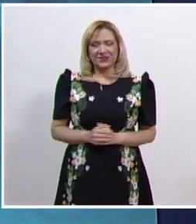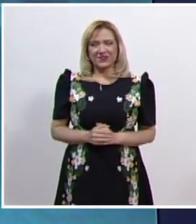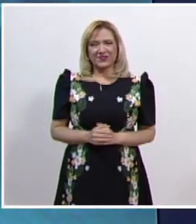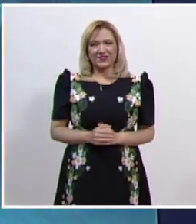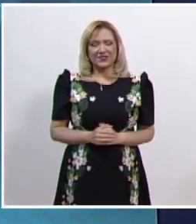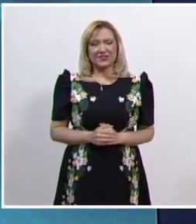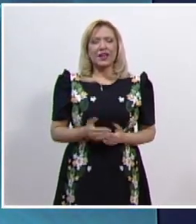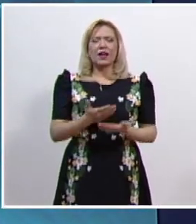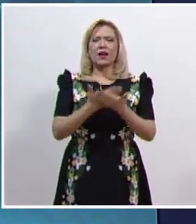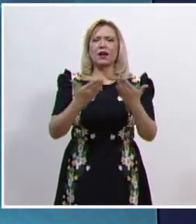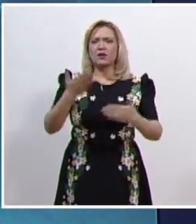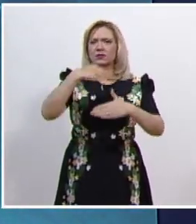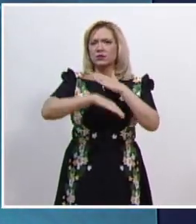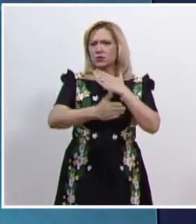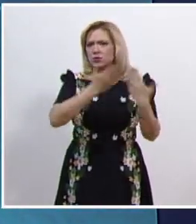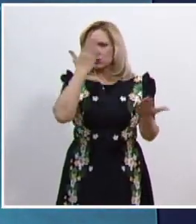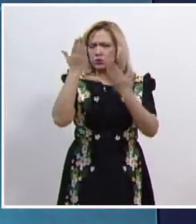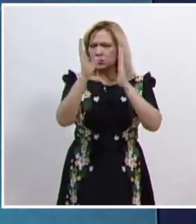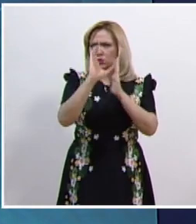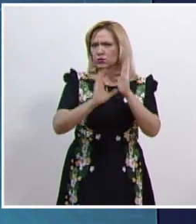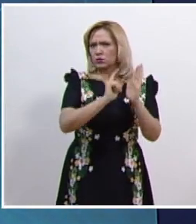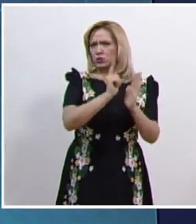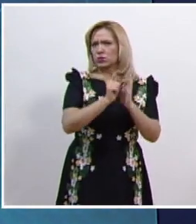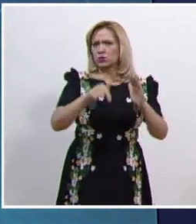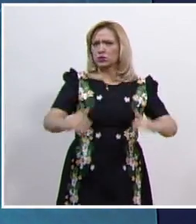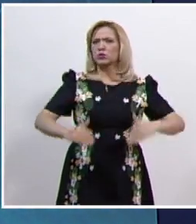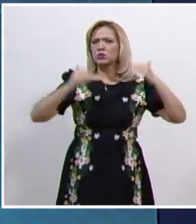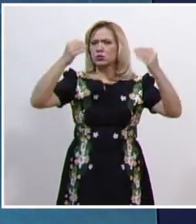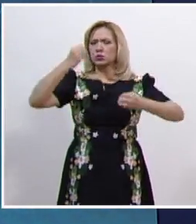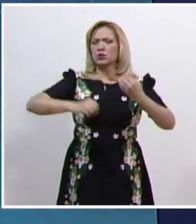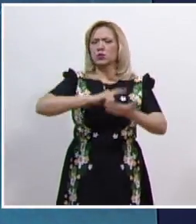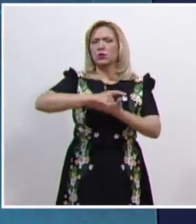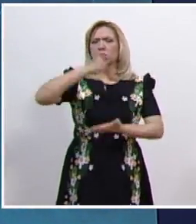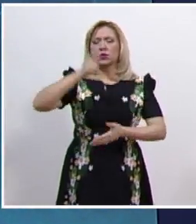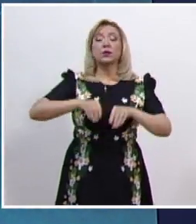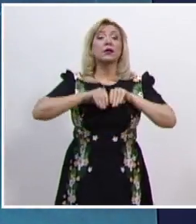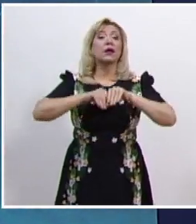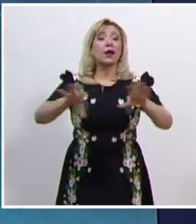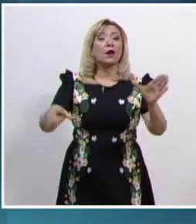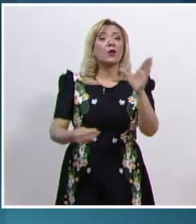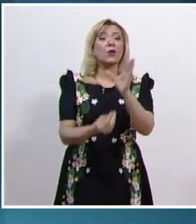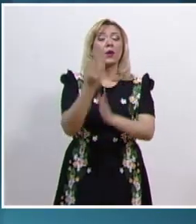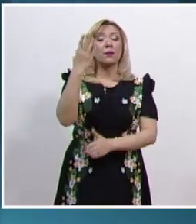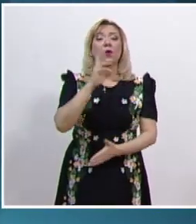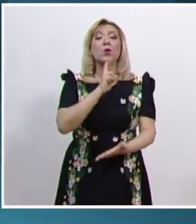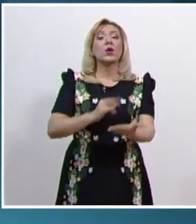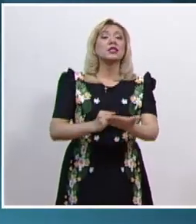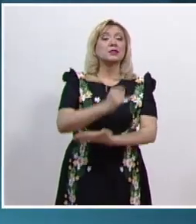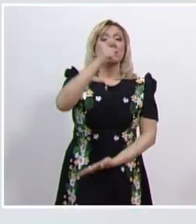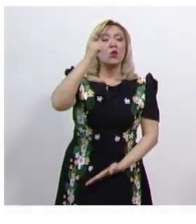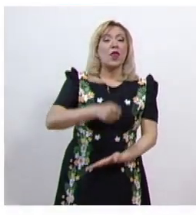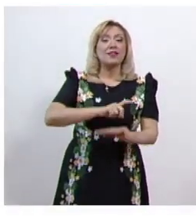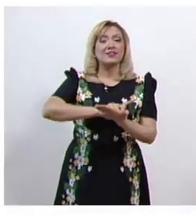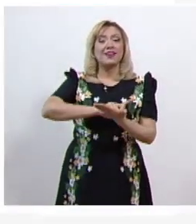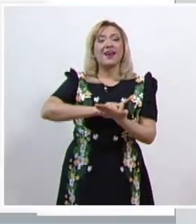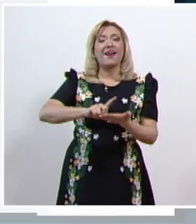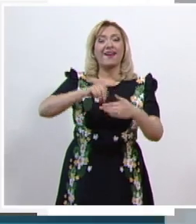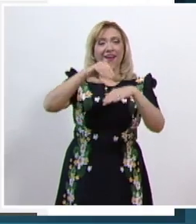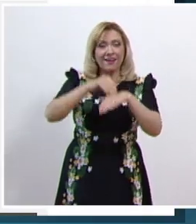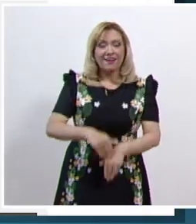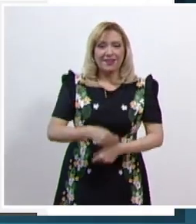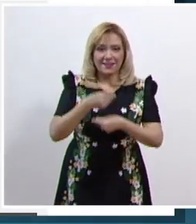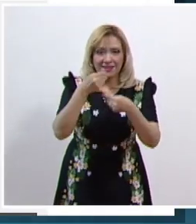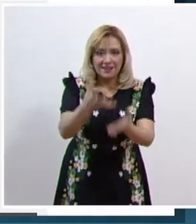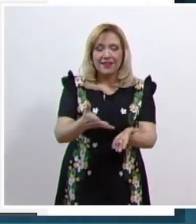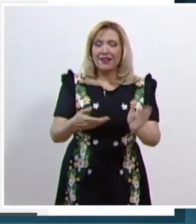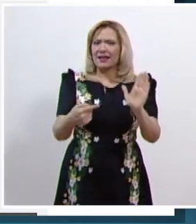El Centro de Estudios Constitucionales de la Suprema Corte lanzó una nueva entrega de cuadernos de jurisprudencia enfocada en el derecho a la privacidad,